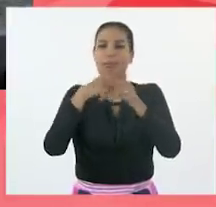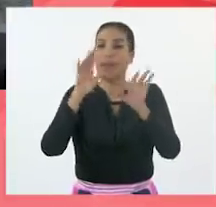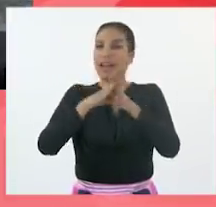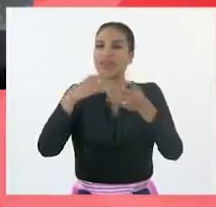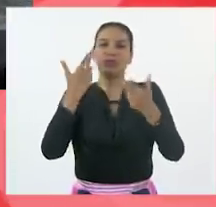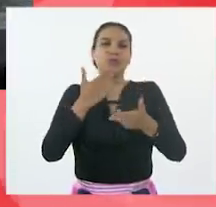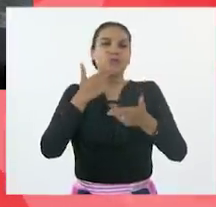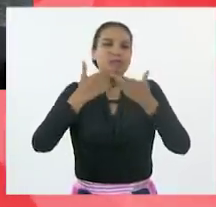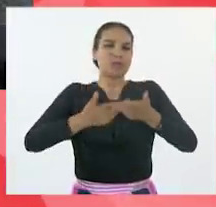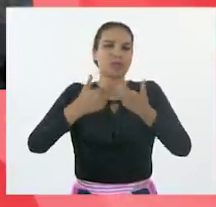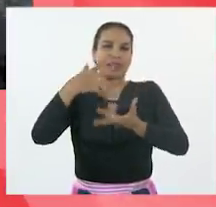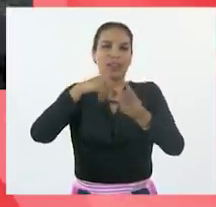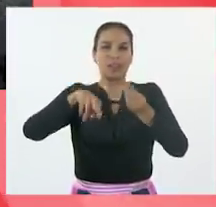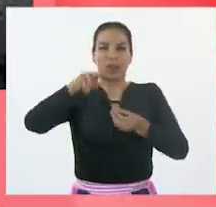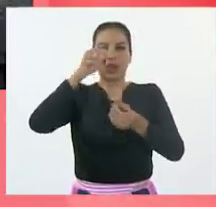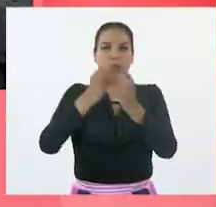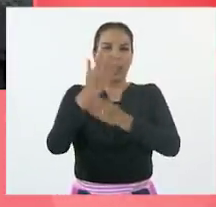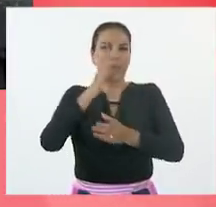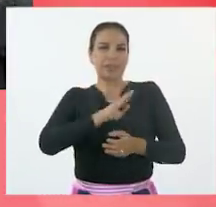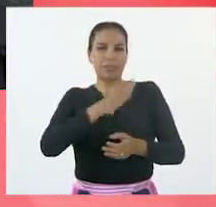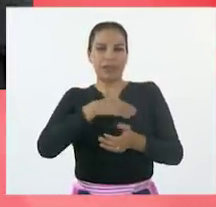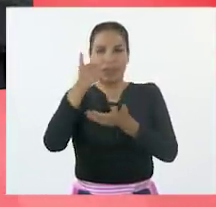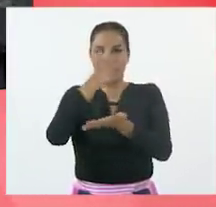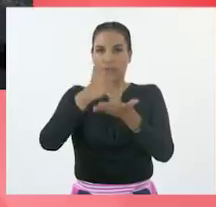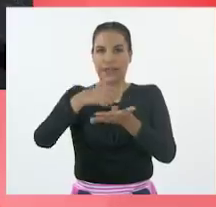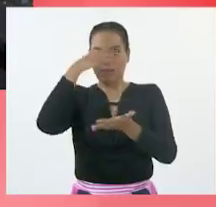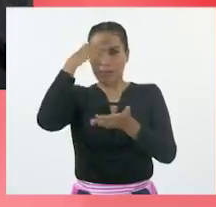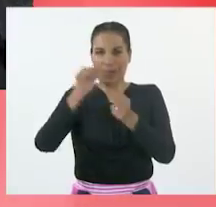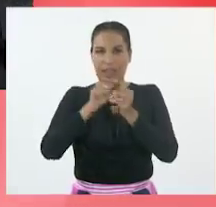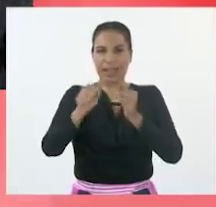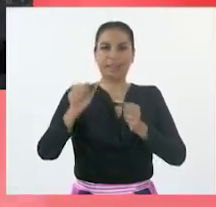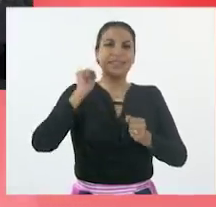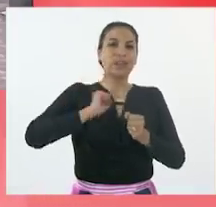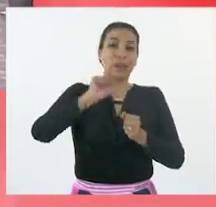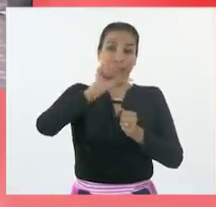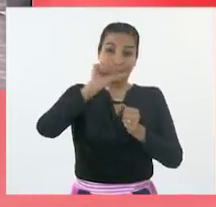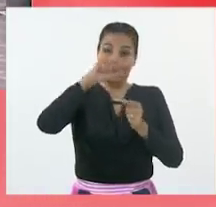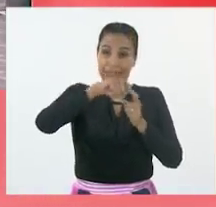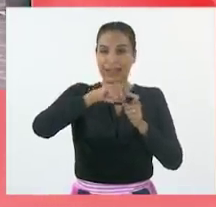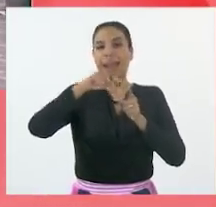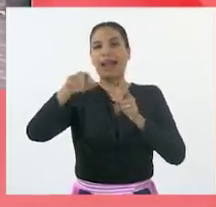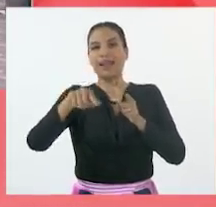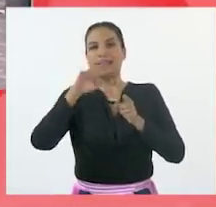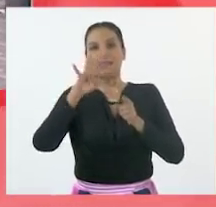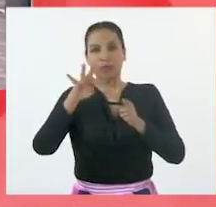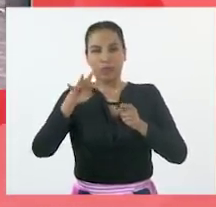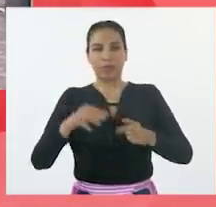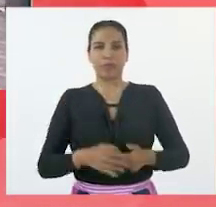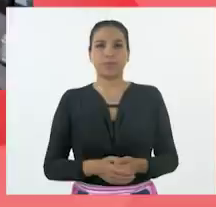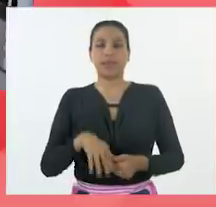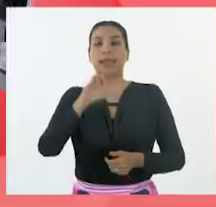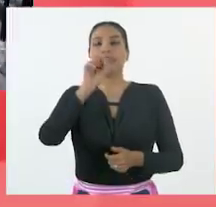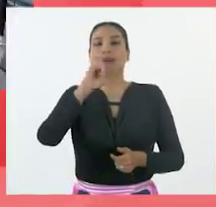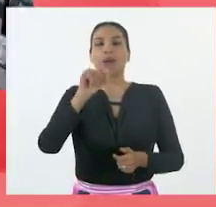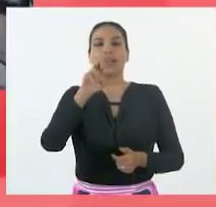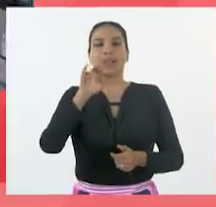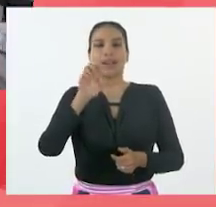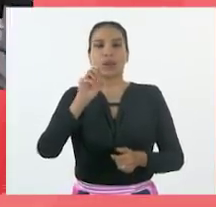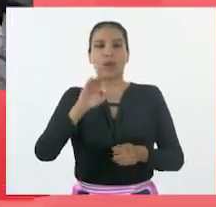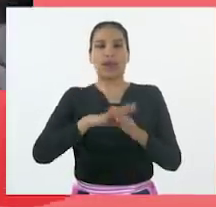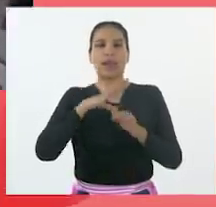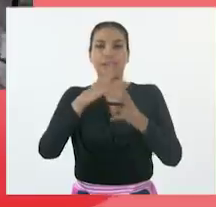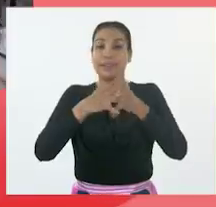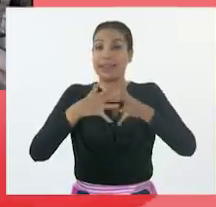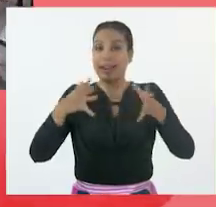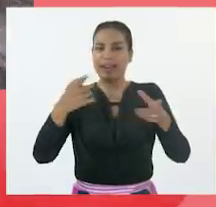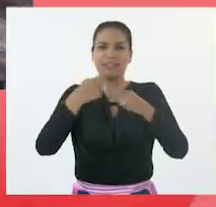norte de la Nueva España a la Ciudad de México entre los siglos XVI y XIX. San Juan del Río se nutrió así